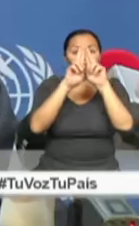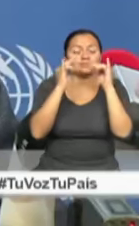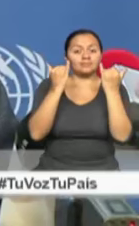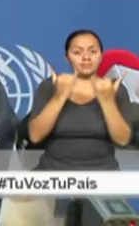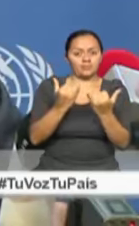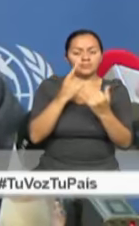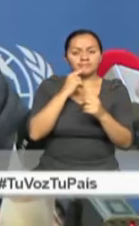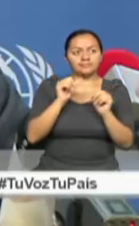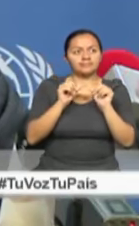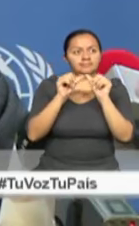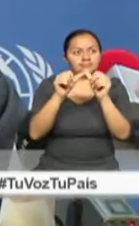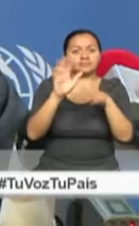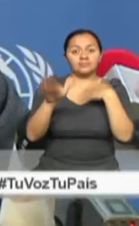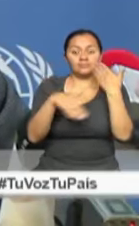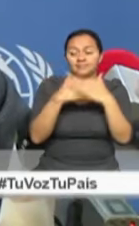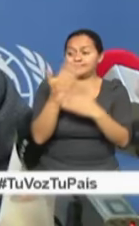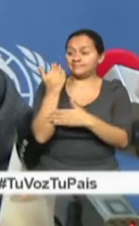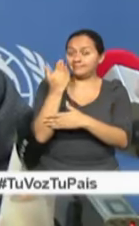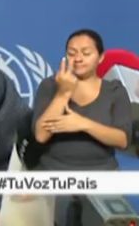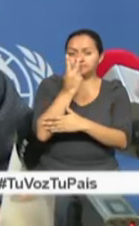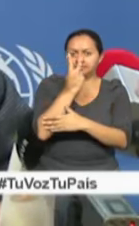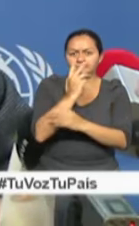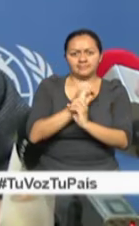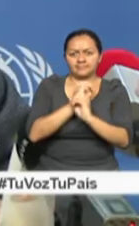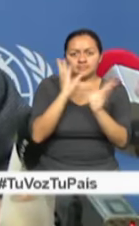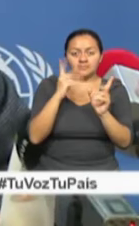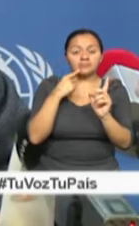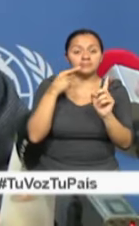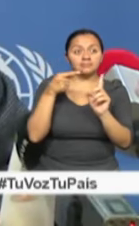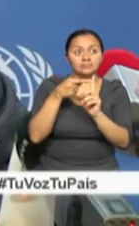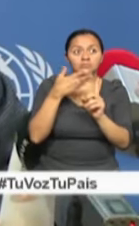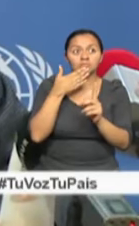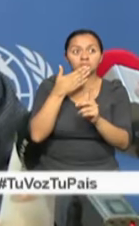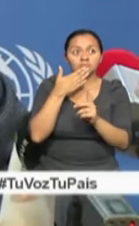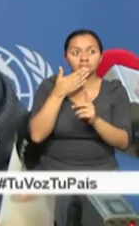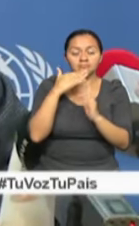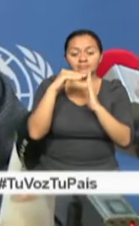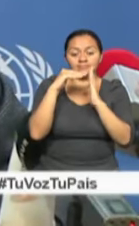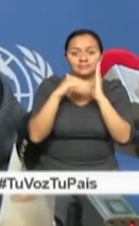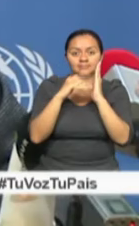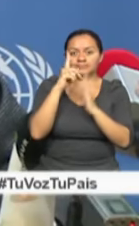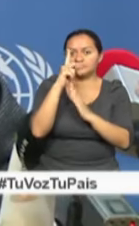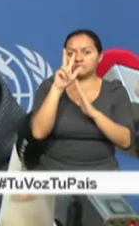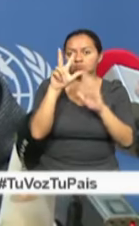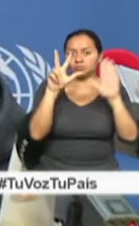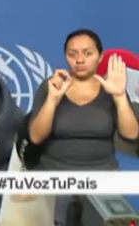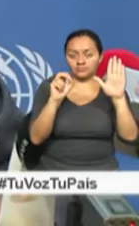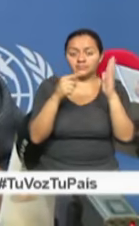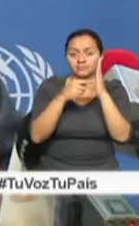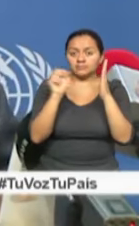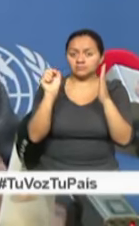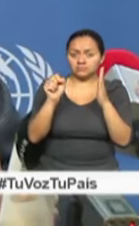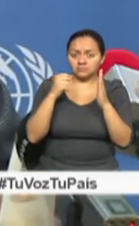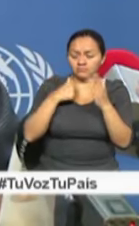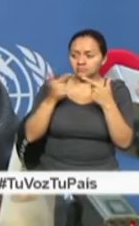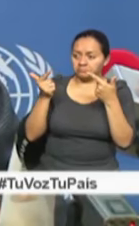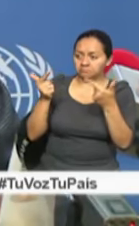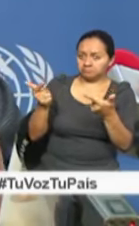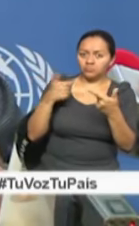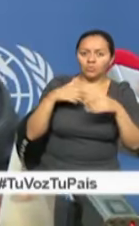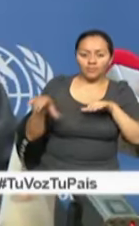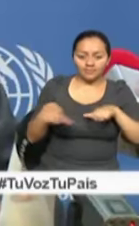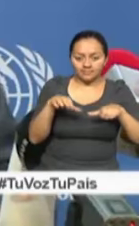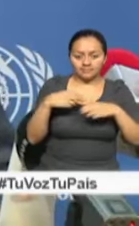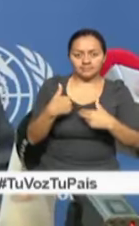de mantener, como lo dijimos recién acá, el DEMA 180. Estamos en condiciones de hacer todas las actividades